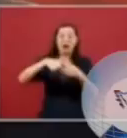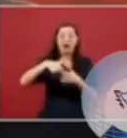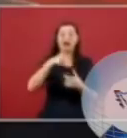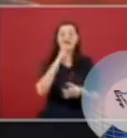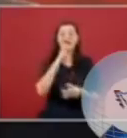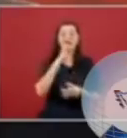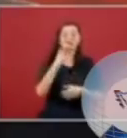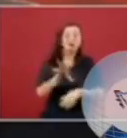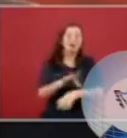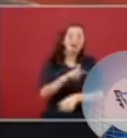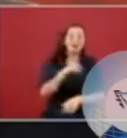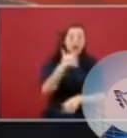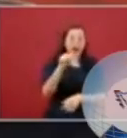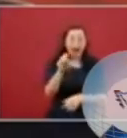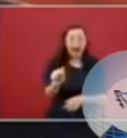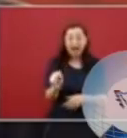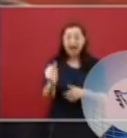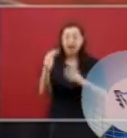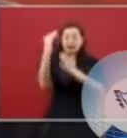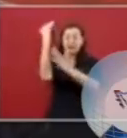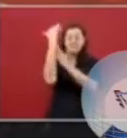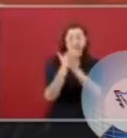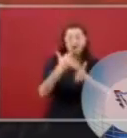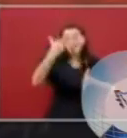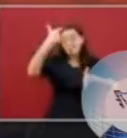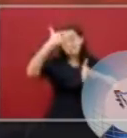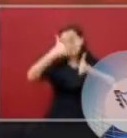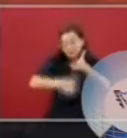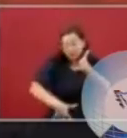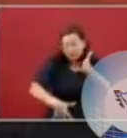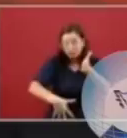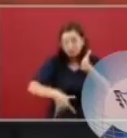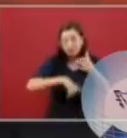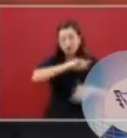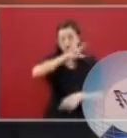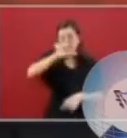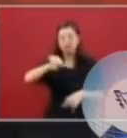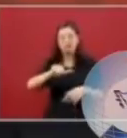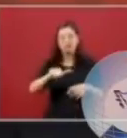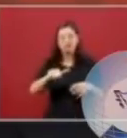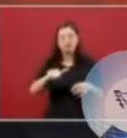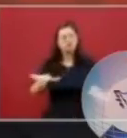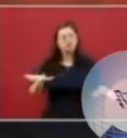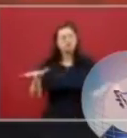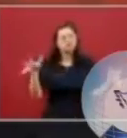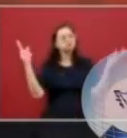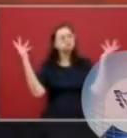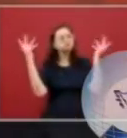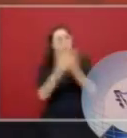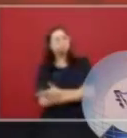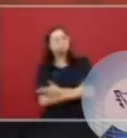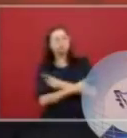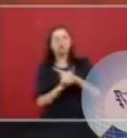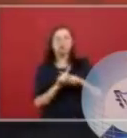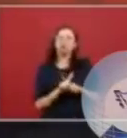combustibles y fue todo lo contrario. Entonces,